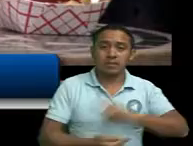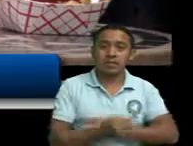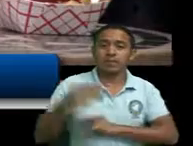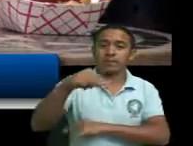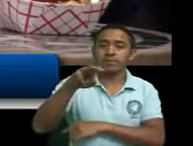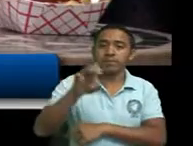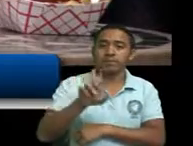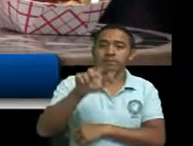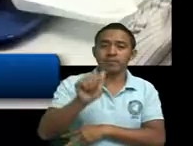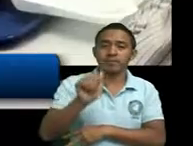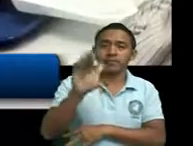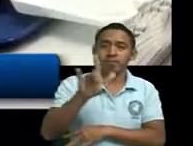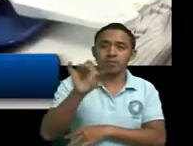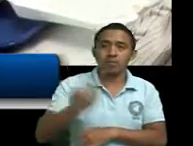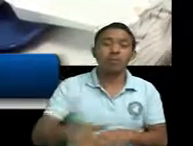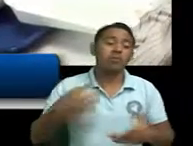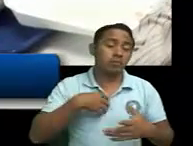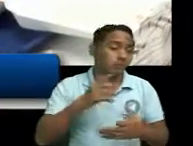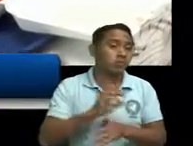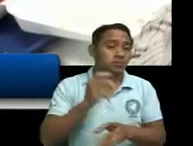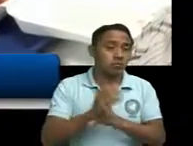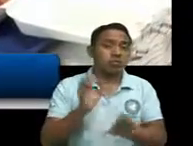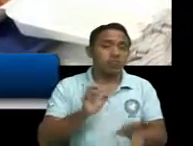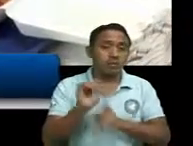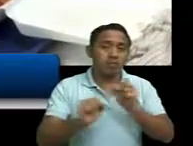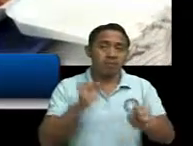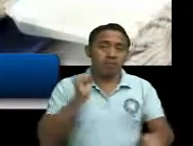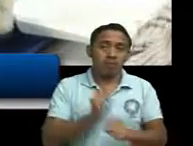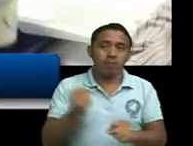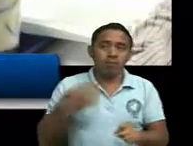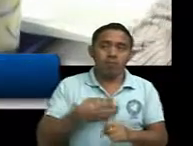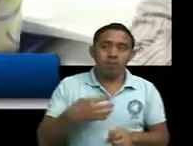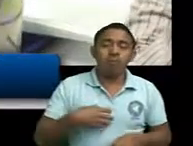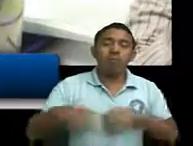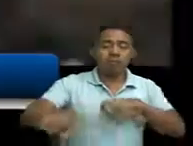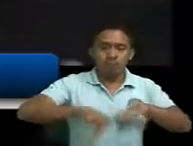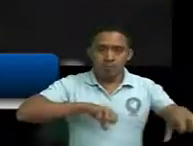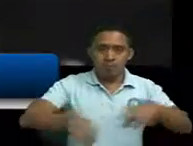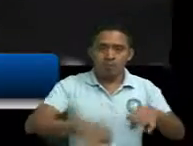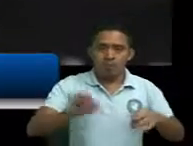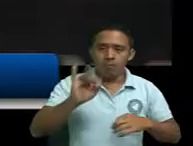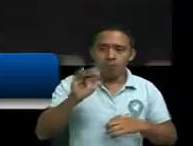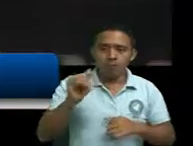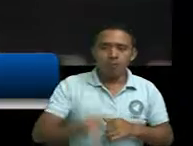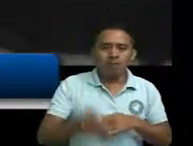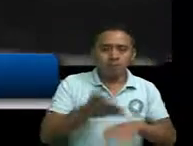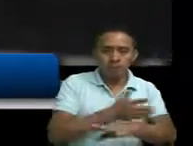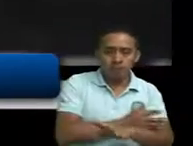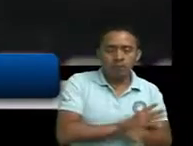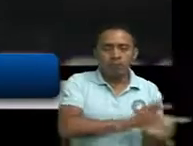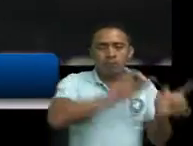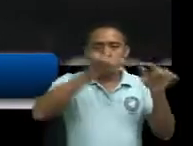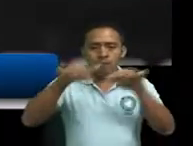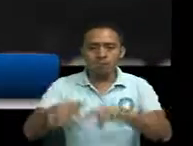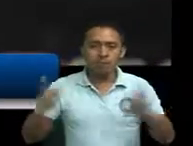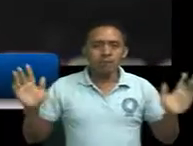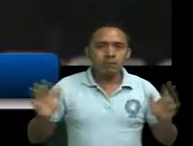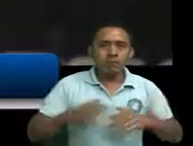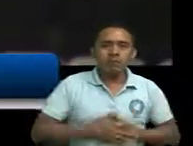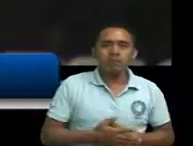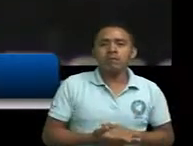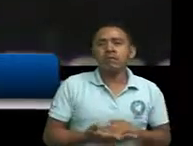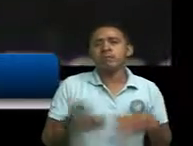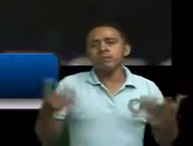metabólico que tenemos ya por la edad, ¿verdad? Y que tu actividad física cambia a la que tenía antes a la de ahora. Obviamente